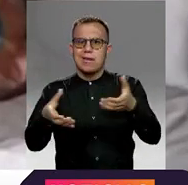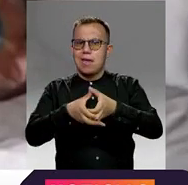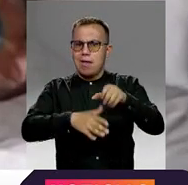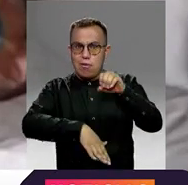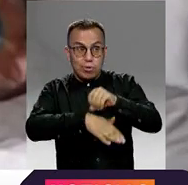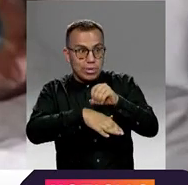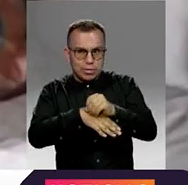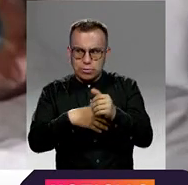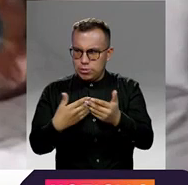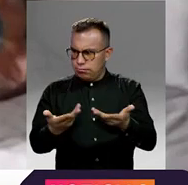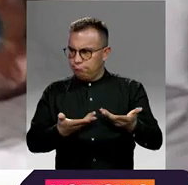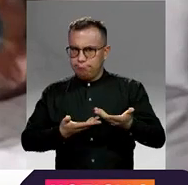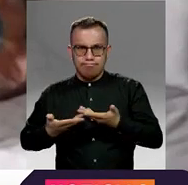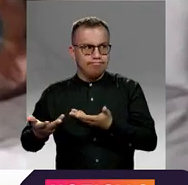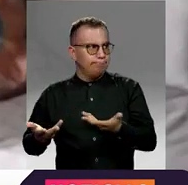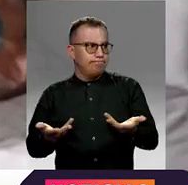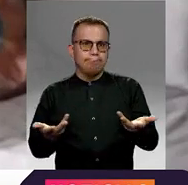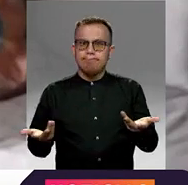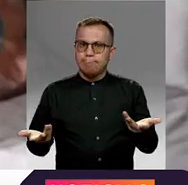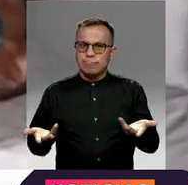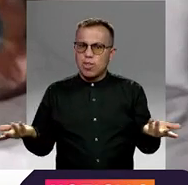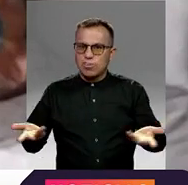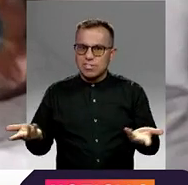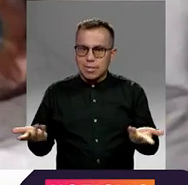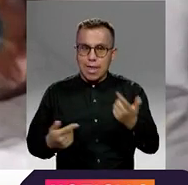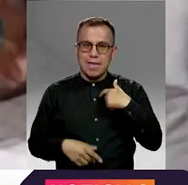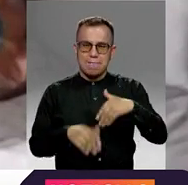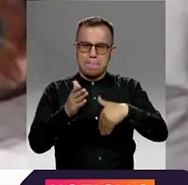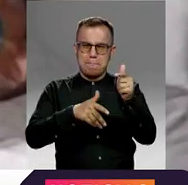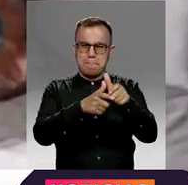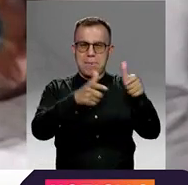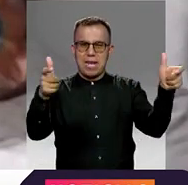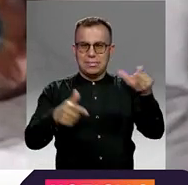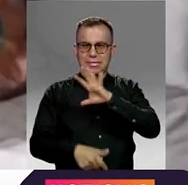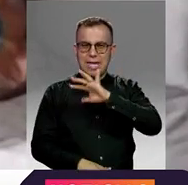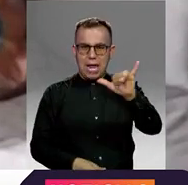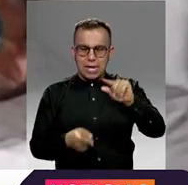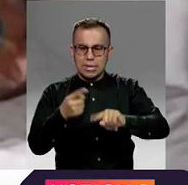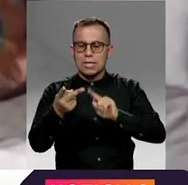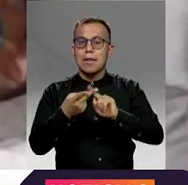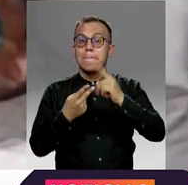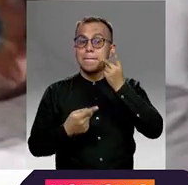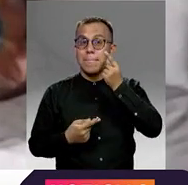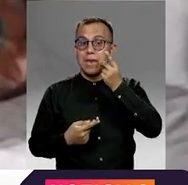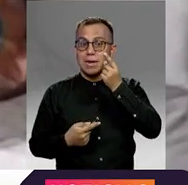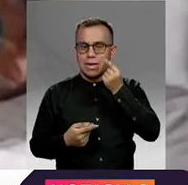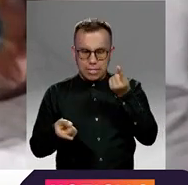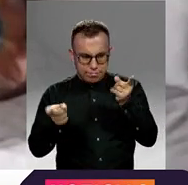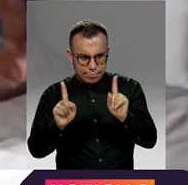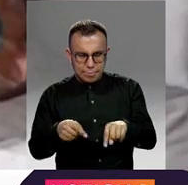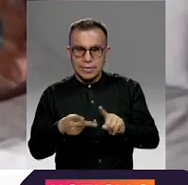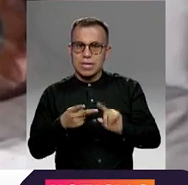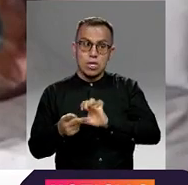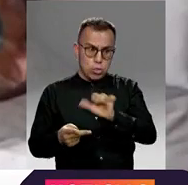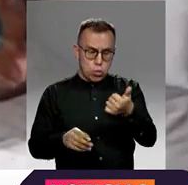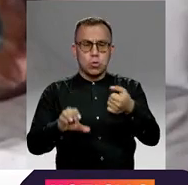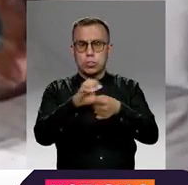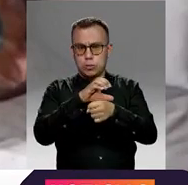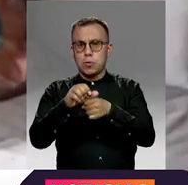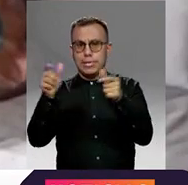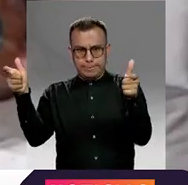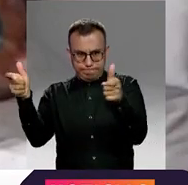organizaciones, sobre todo en Cali, en Pereira, en menor medida en las otras ciudades,